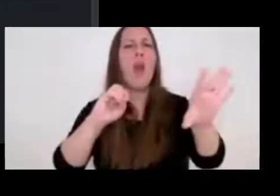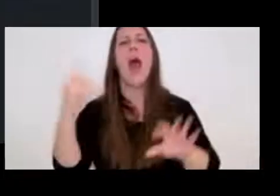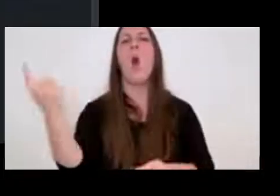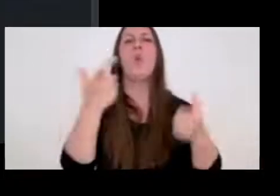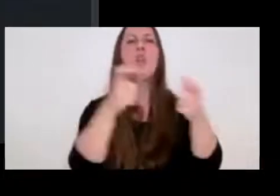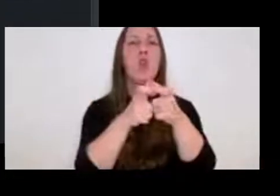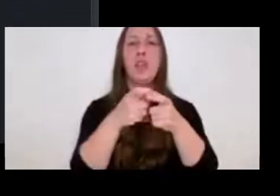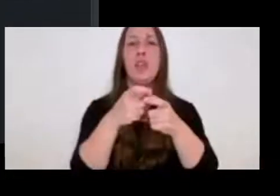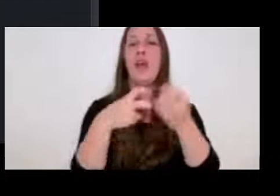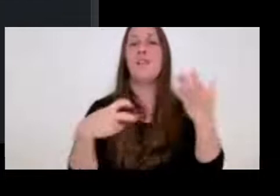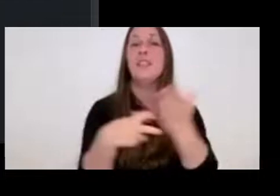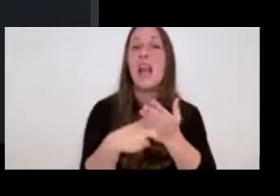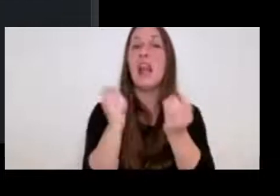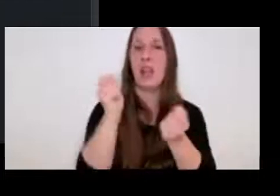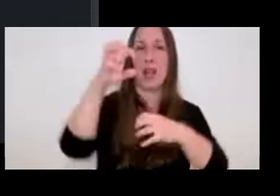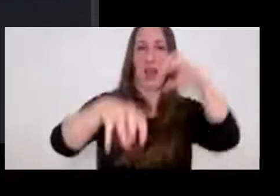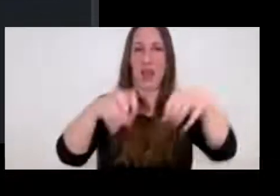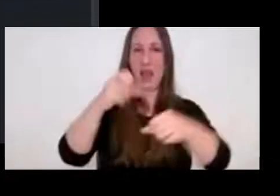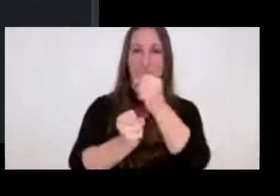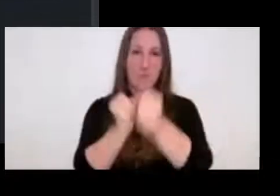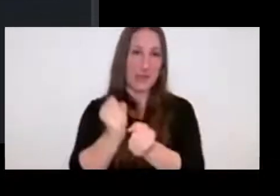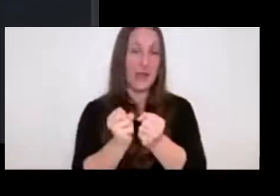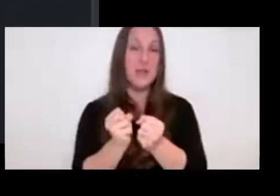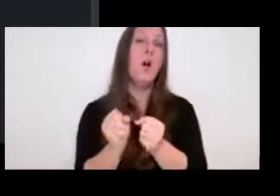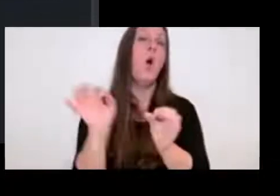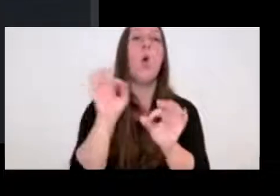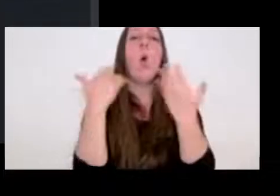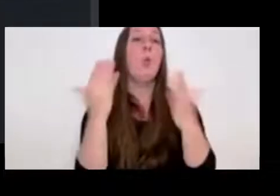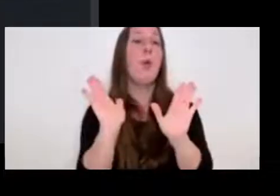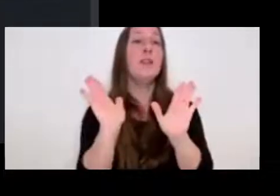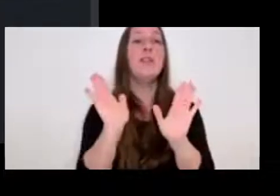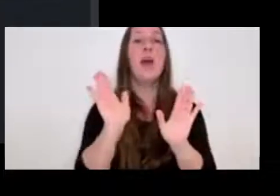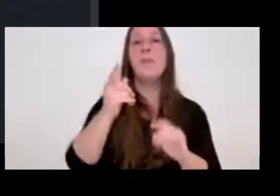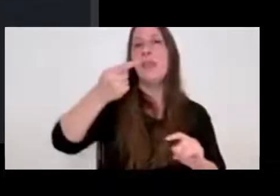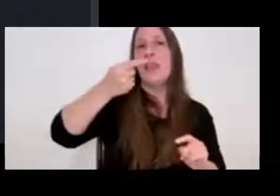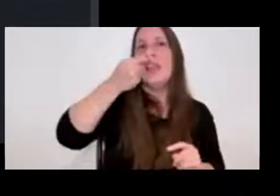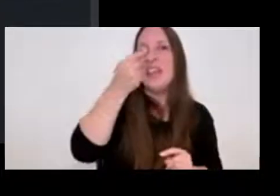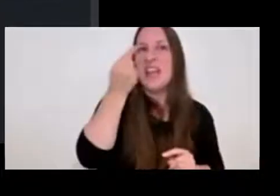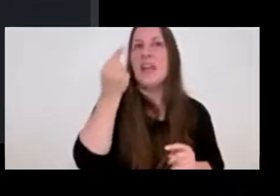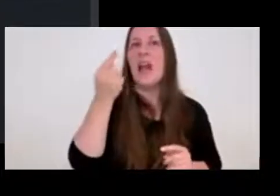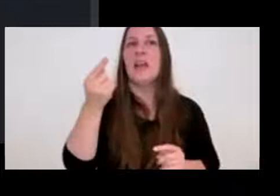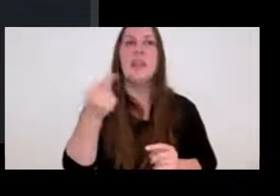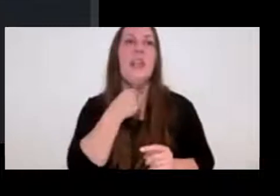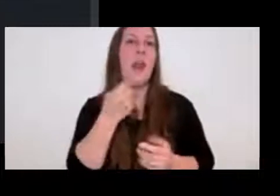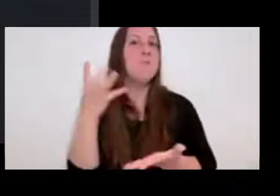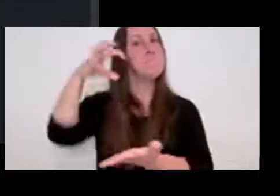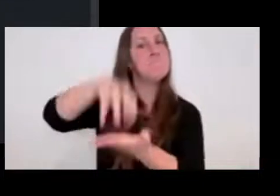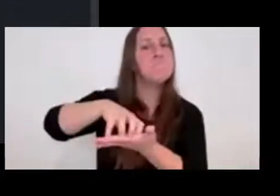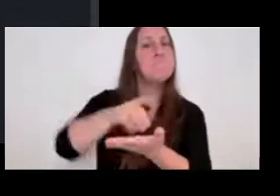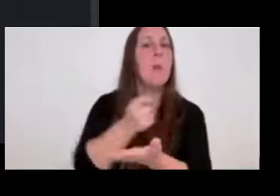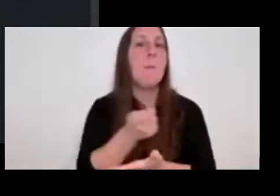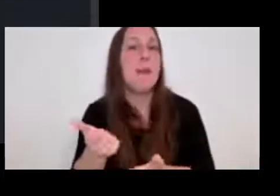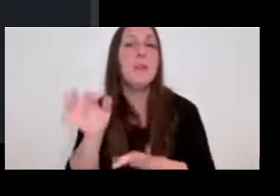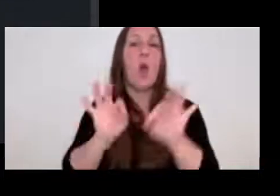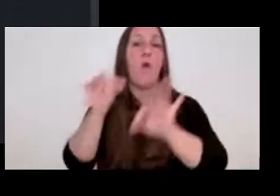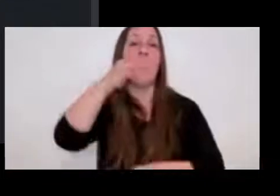las empresas, pero pueden ser también terceros interesados en querer comprar el paquete accionario de una empresa, o querer entrar en una empresa, digamos,